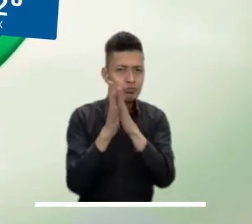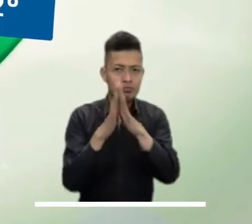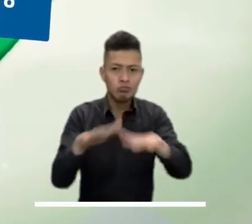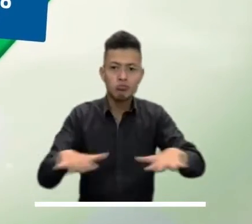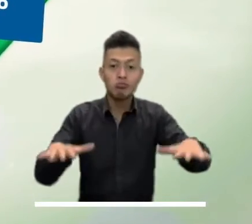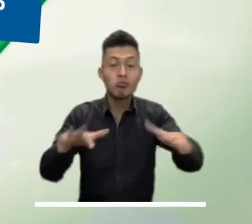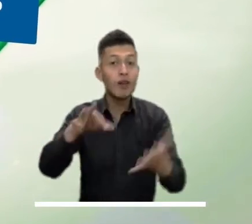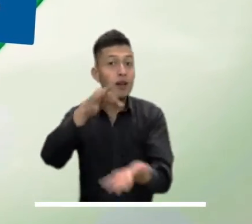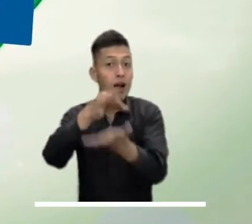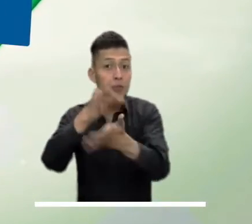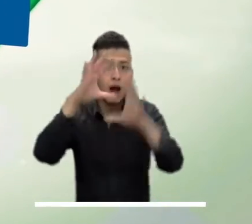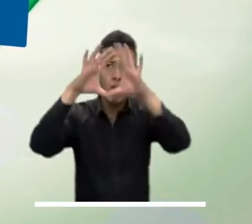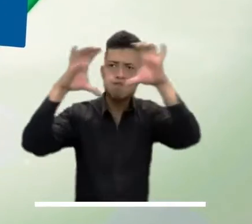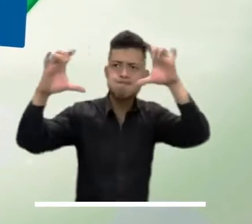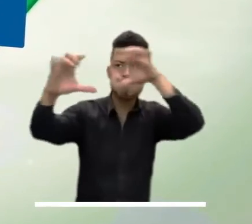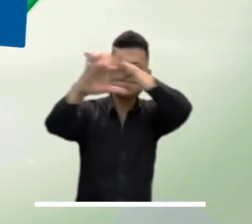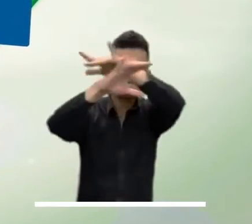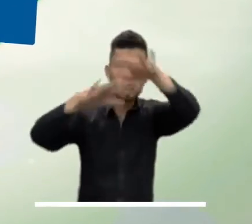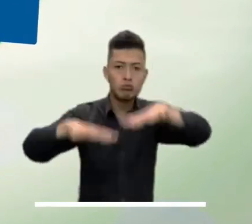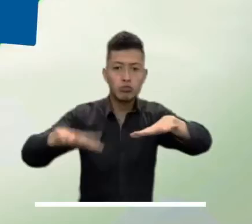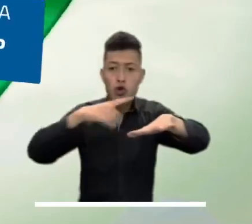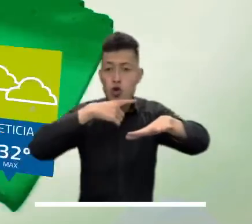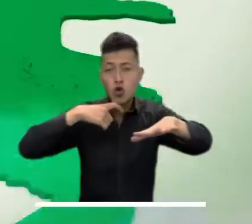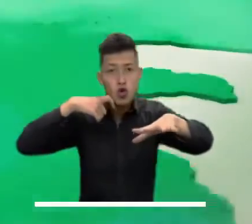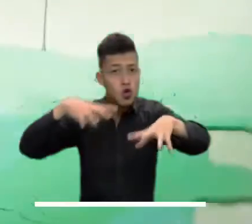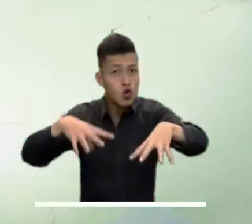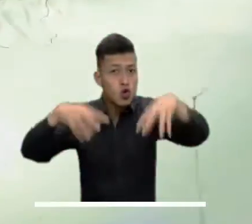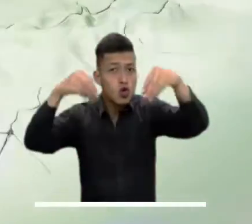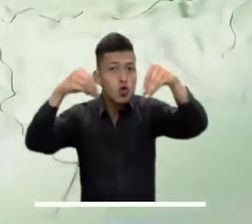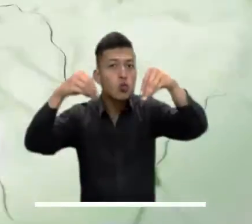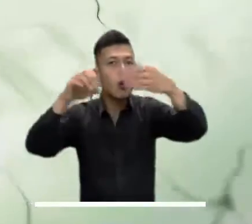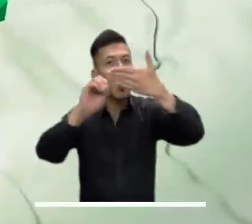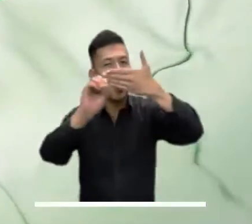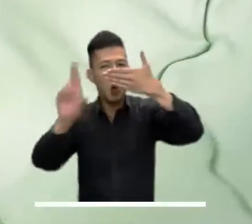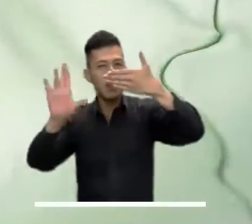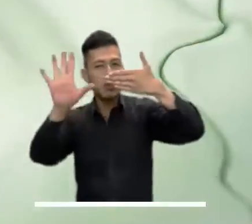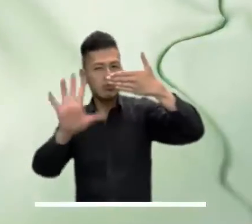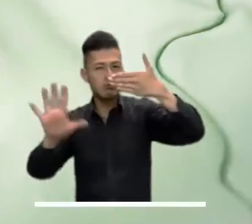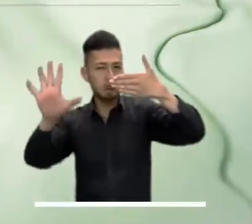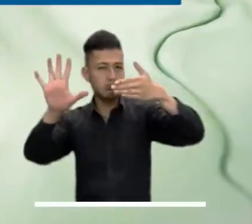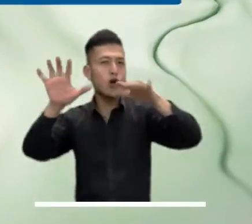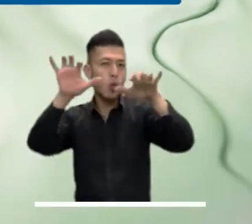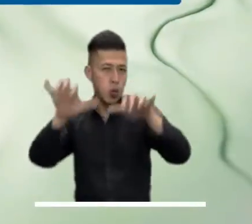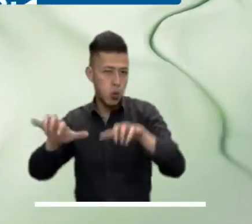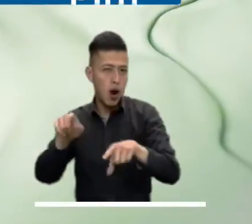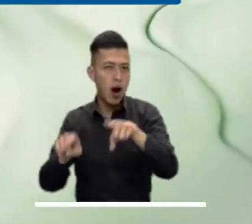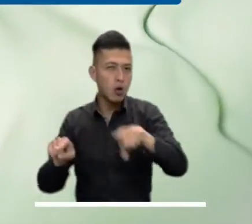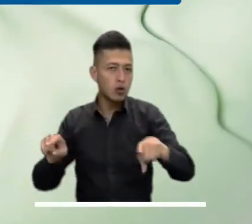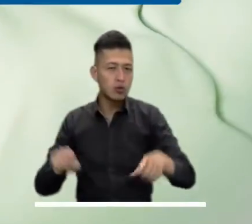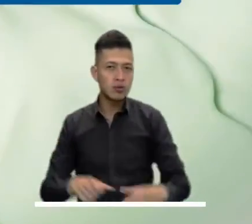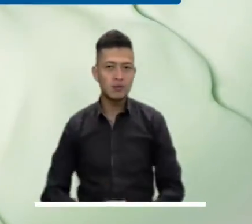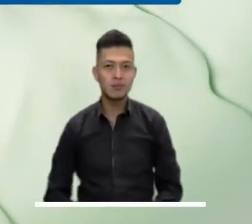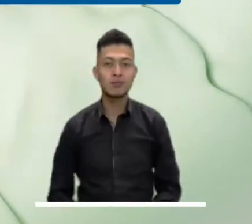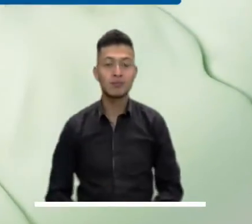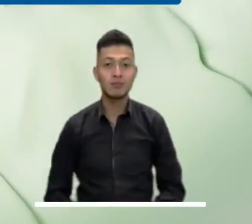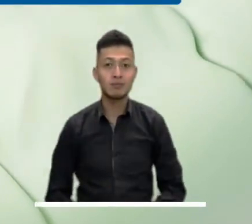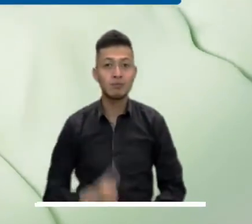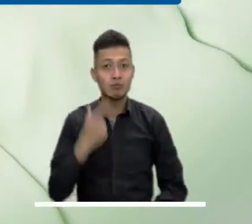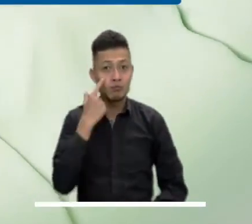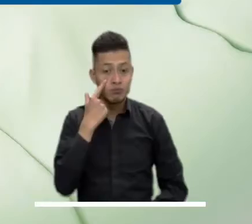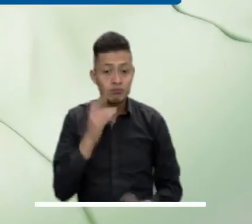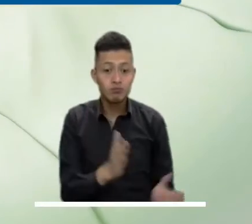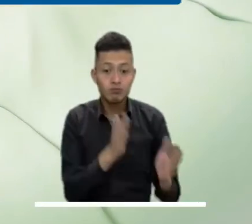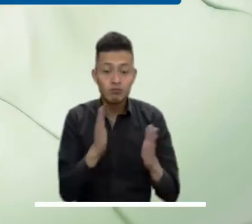la capital del país pasará una tarde mayormente nublada con predominio de condiciones climáticas secas, exceptuando el oriente de la ciudad